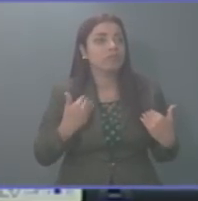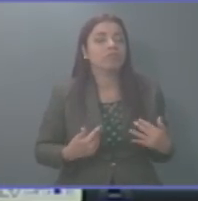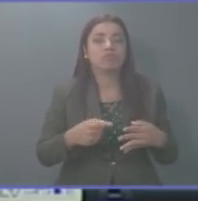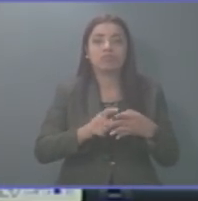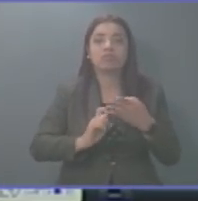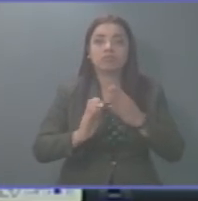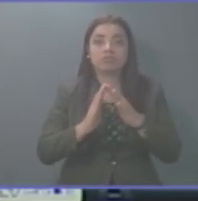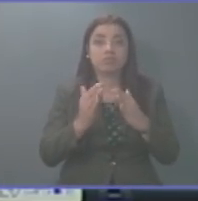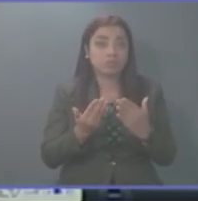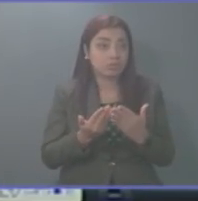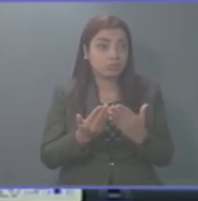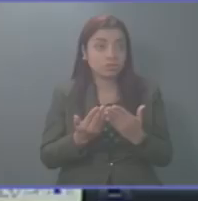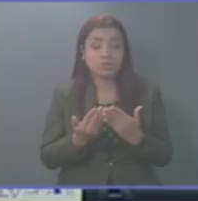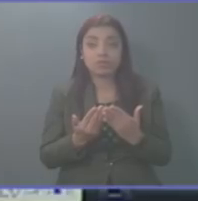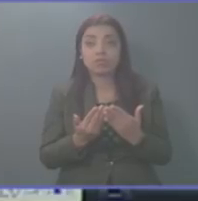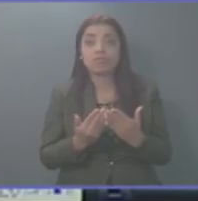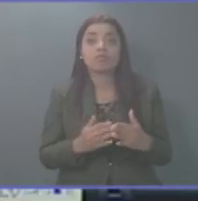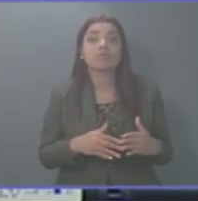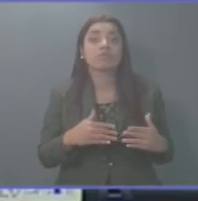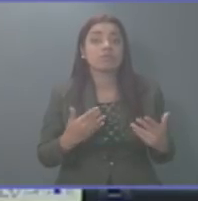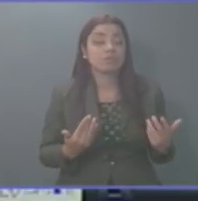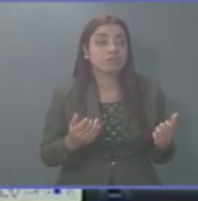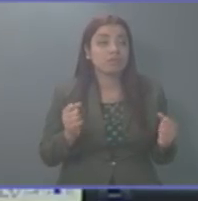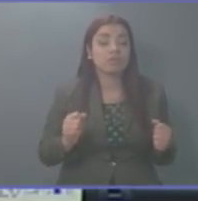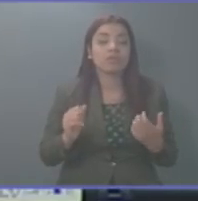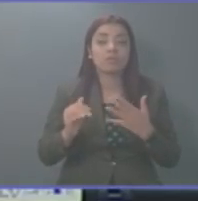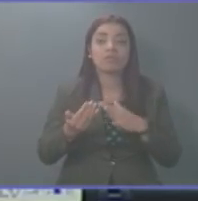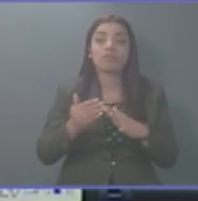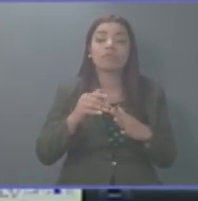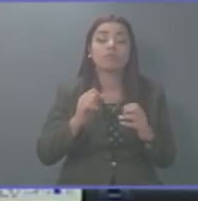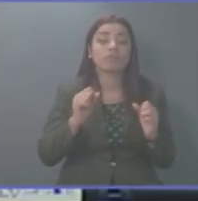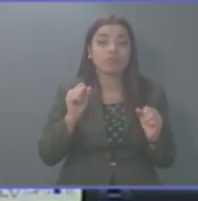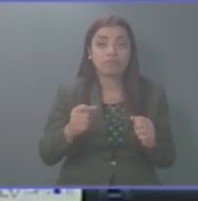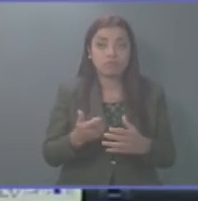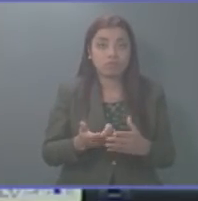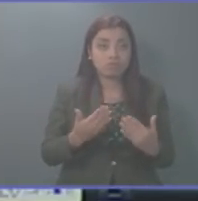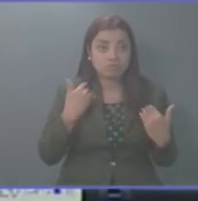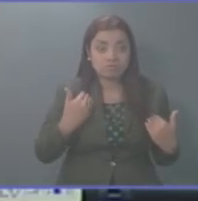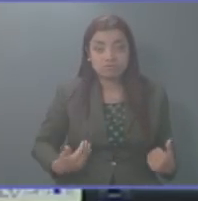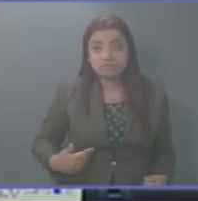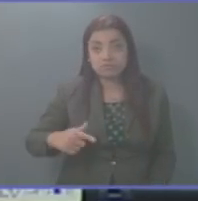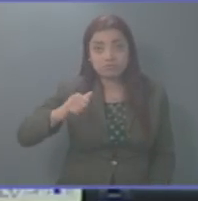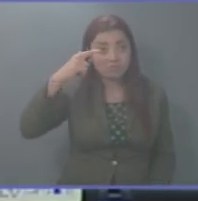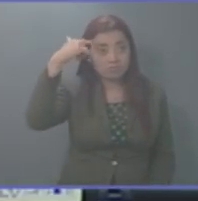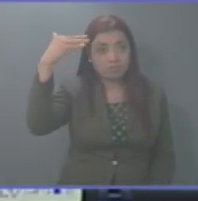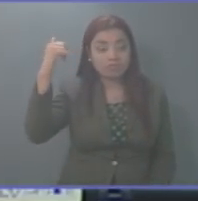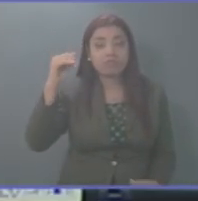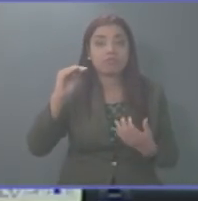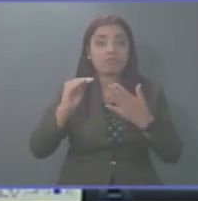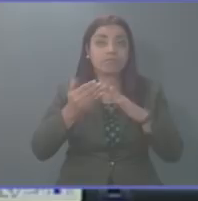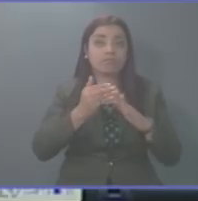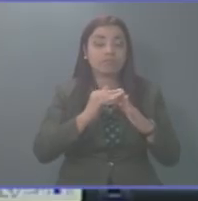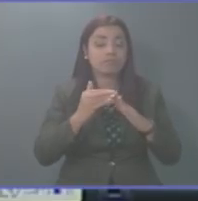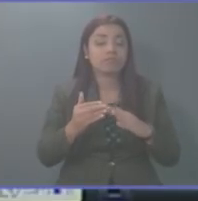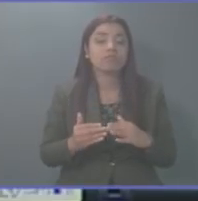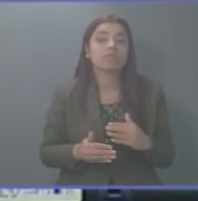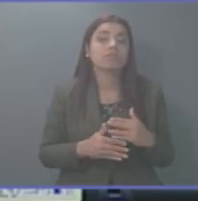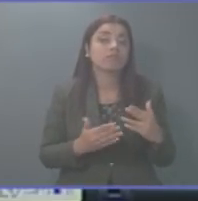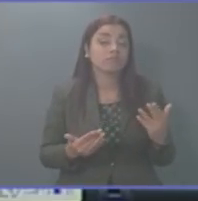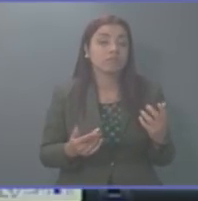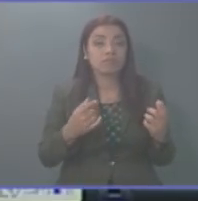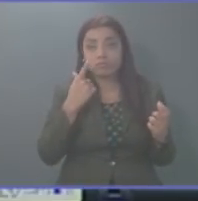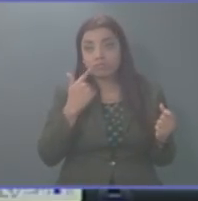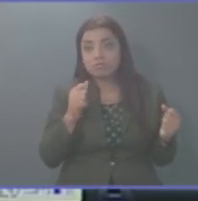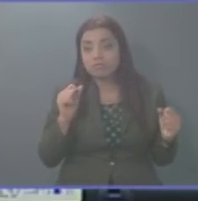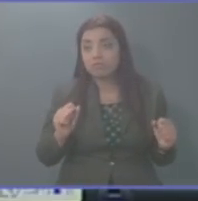constitucionales. Si renuncia a la ciudadanía, podrá perder sus derechos políticos, sus derechos civiles y políticos. Mientras